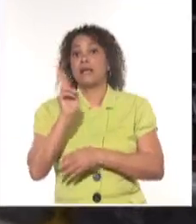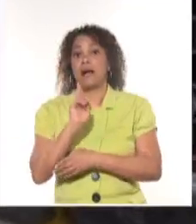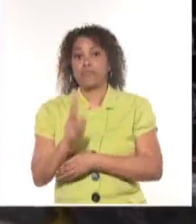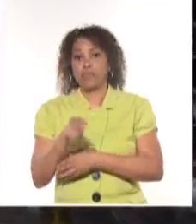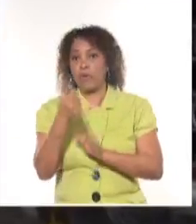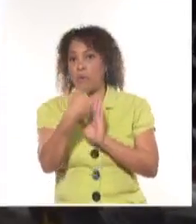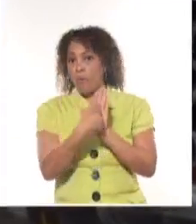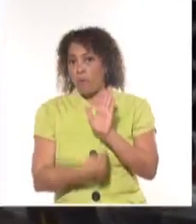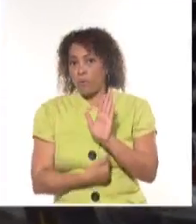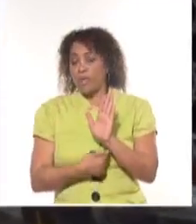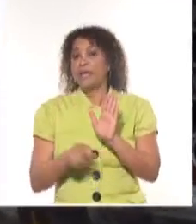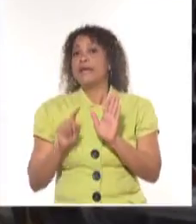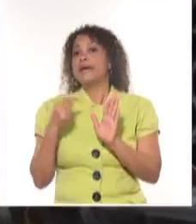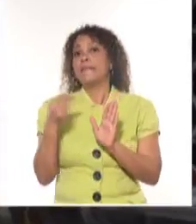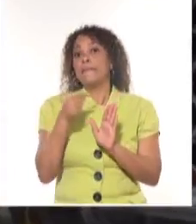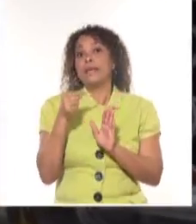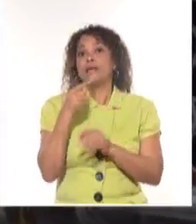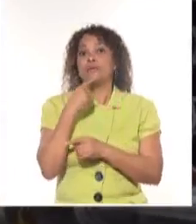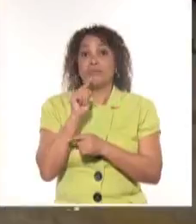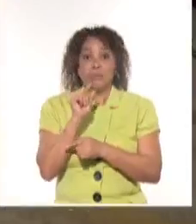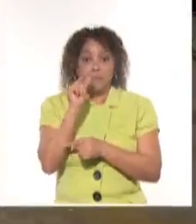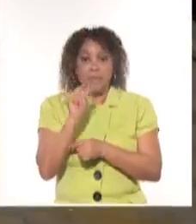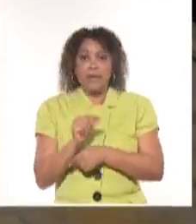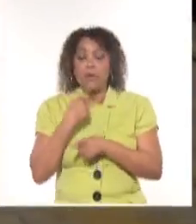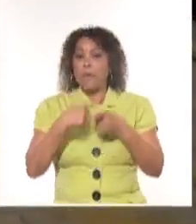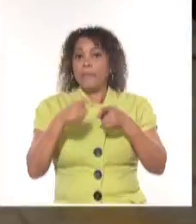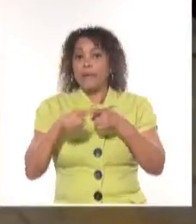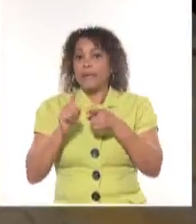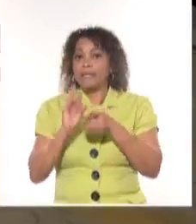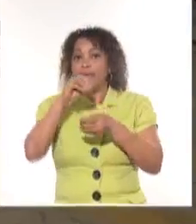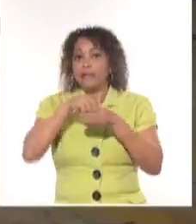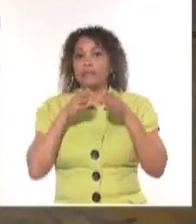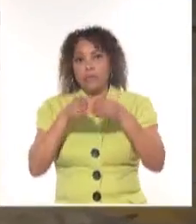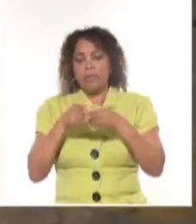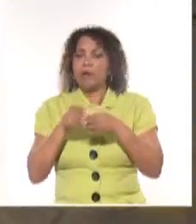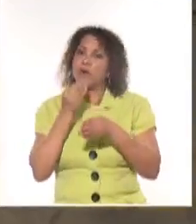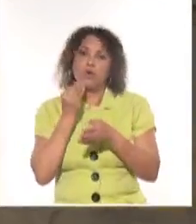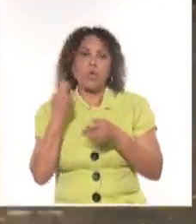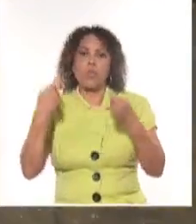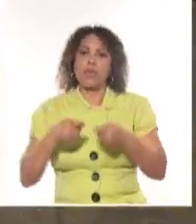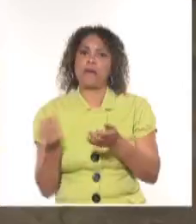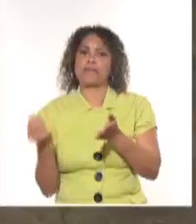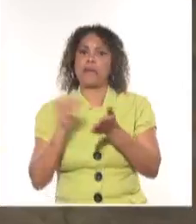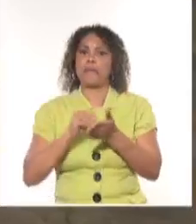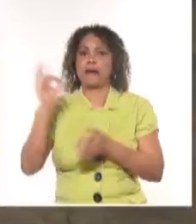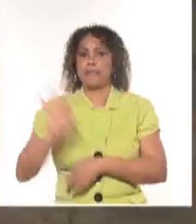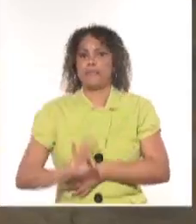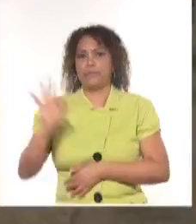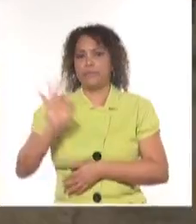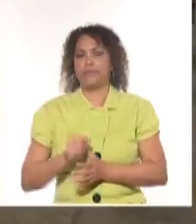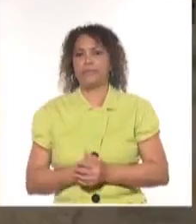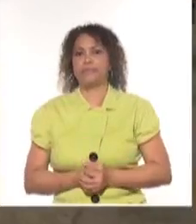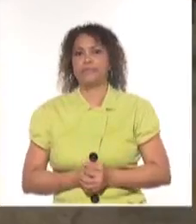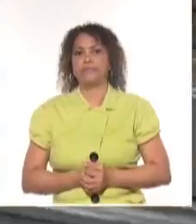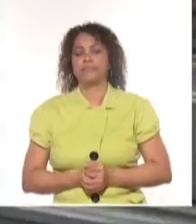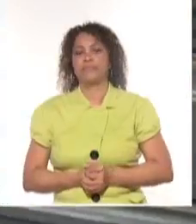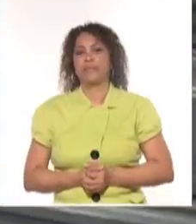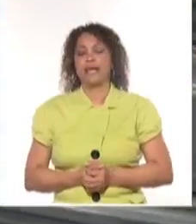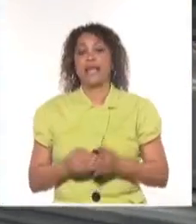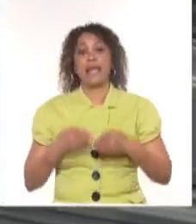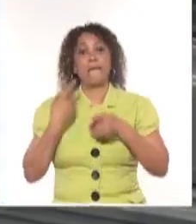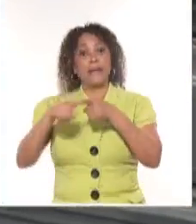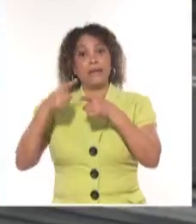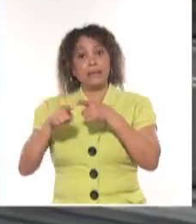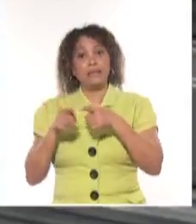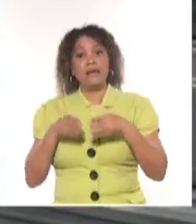Esa excepción es la única que recoge el documento y evita que las mercancías que ya están en camino a Estados Unidos se vean